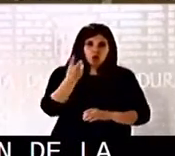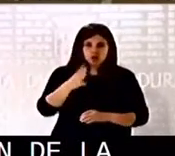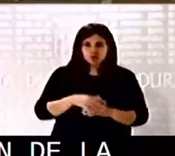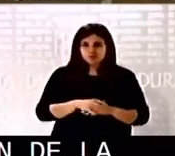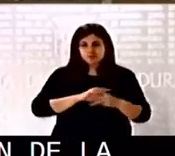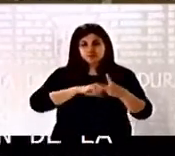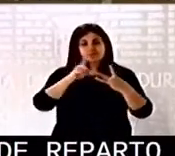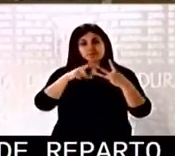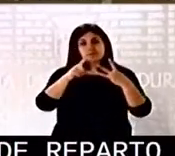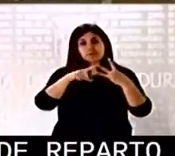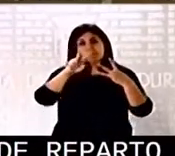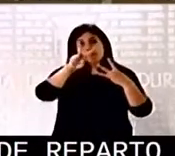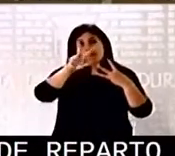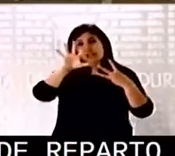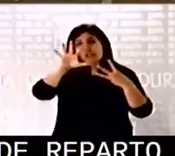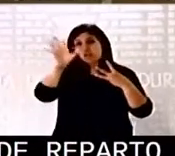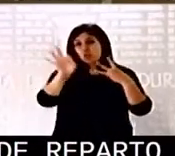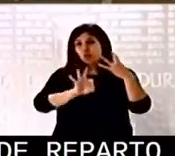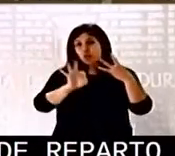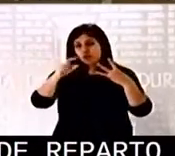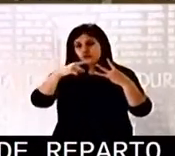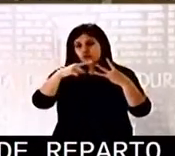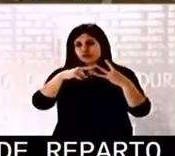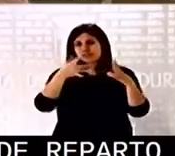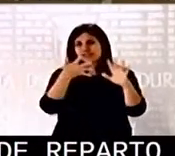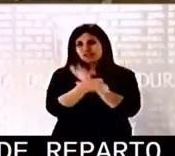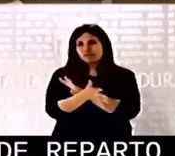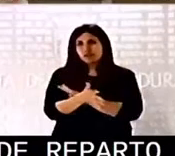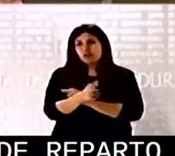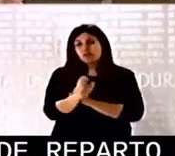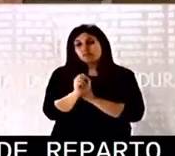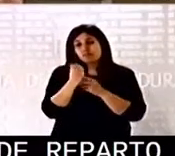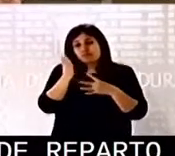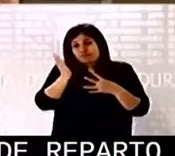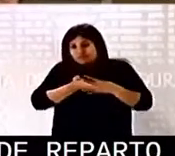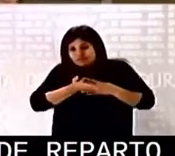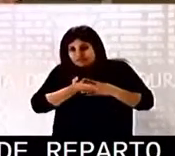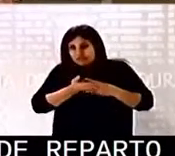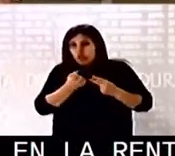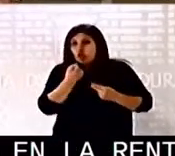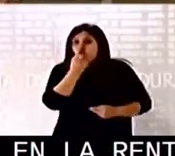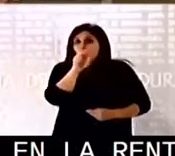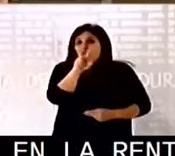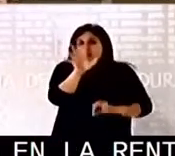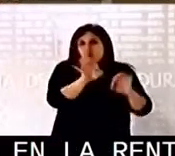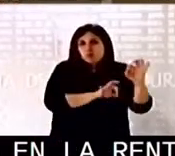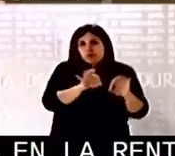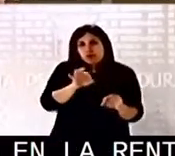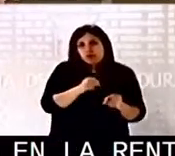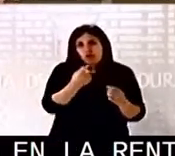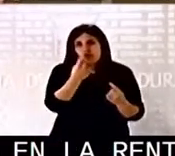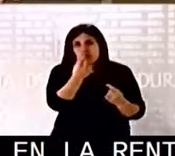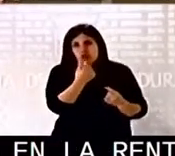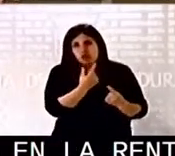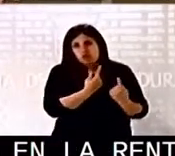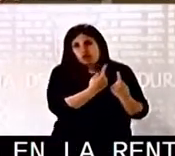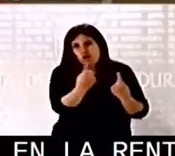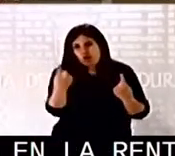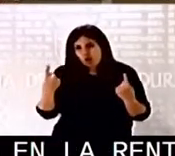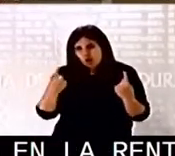es un 25%, está dividido en un 12% en la renta per cápita y en un